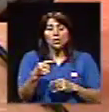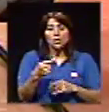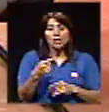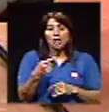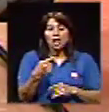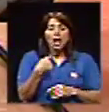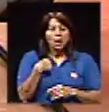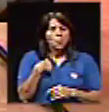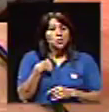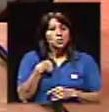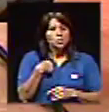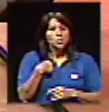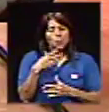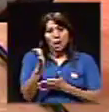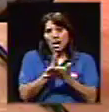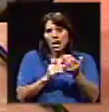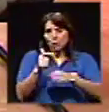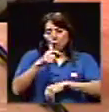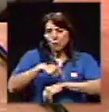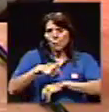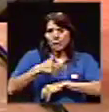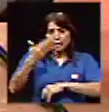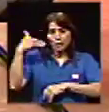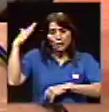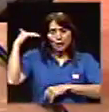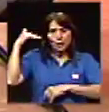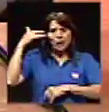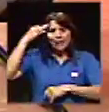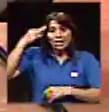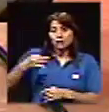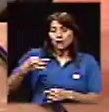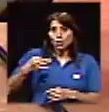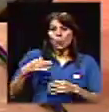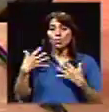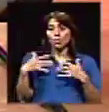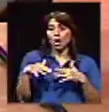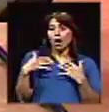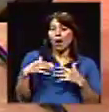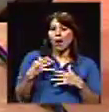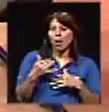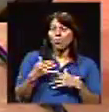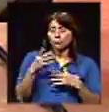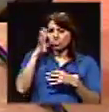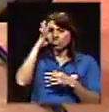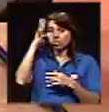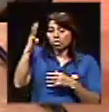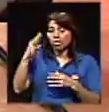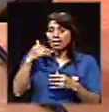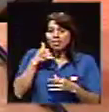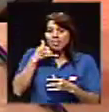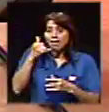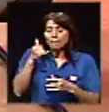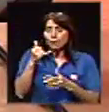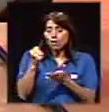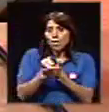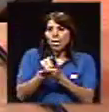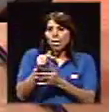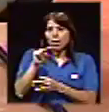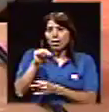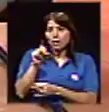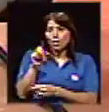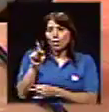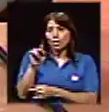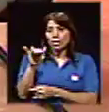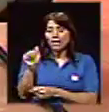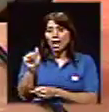fineses con su Nokia habían revolucionado y entonces uno decía, ah, qué bien. Que bueno, pero luego se les cayó eso, pero